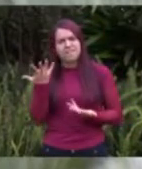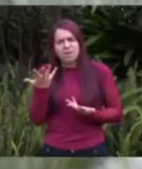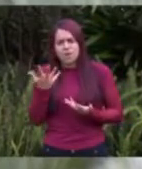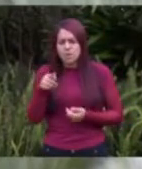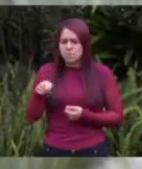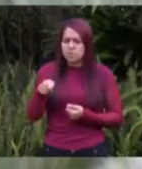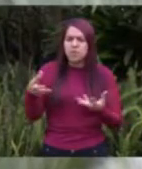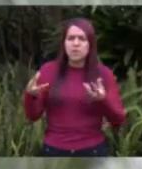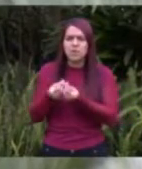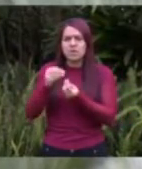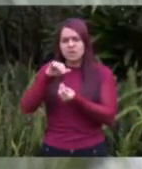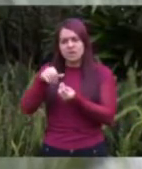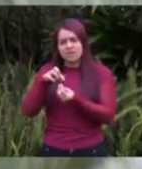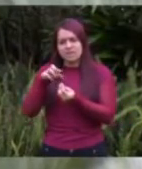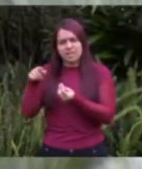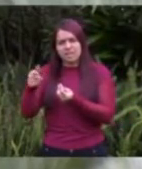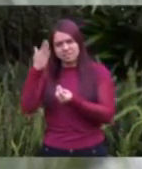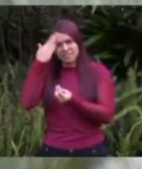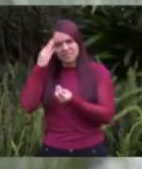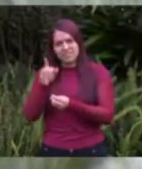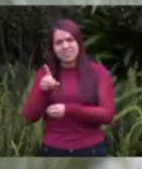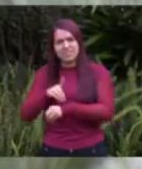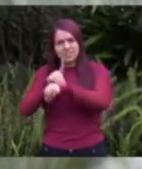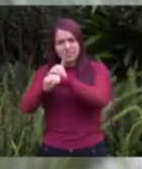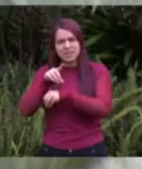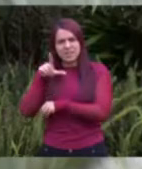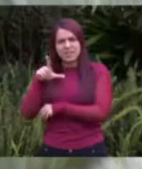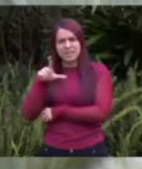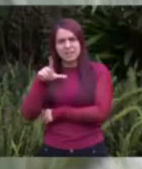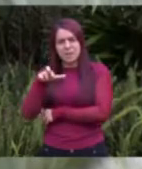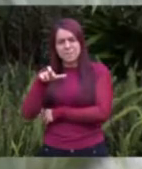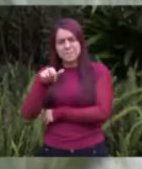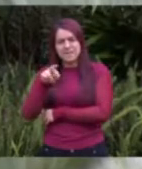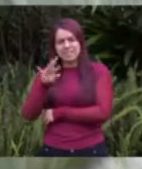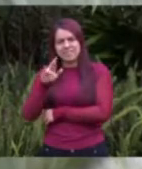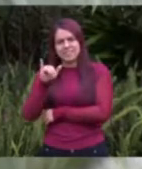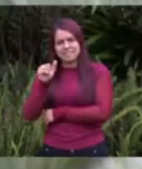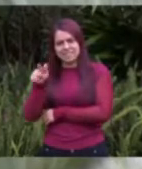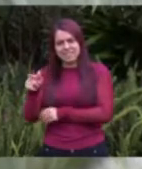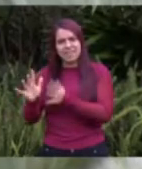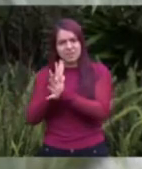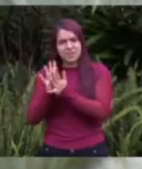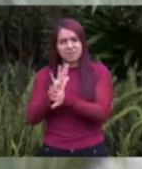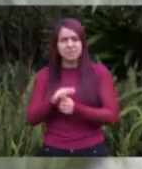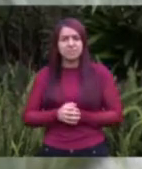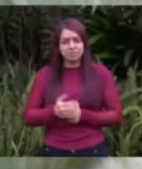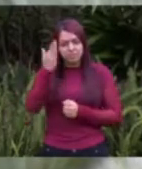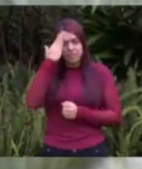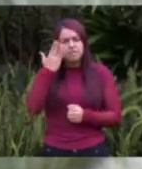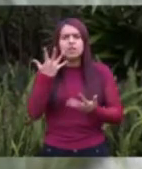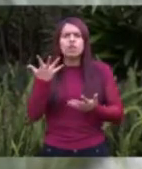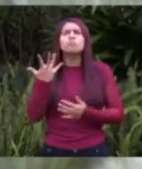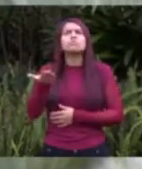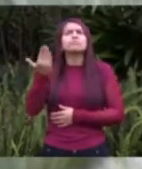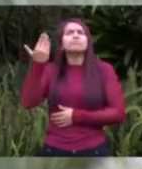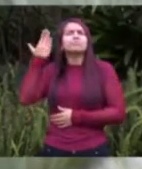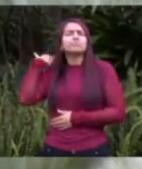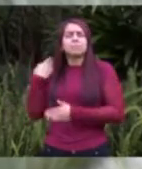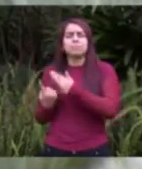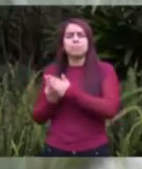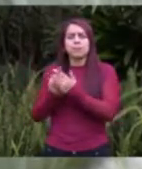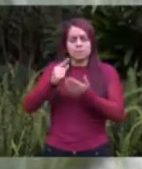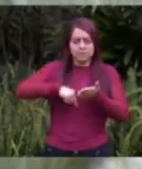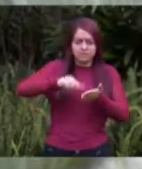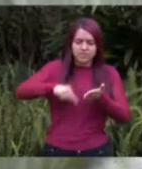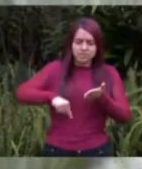lo ha referido la doctora Patricia Linares en el día de hoy. A la firma y refrendación del acuerdo de paz siguió el